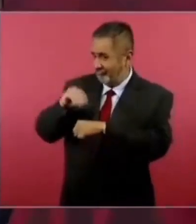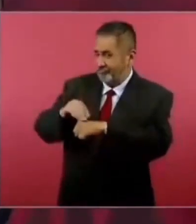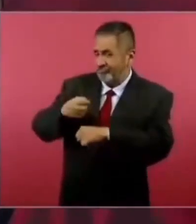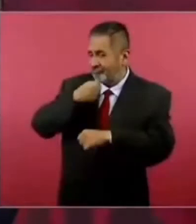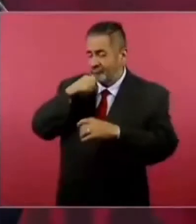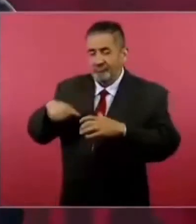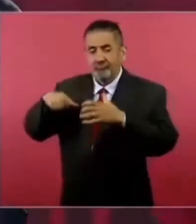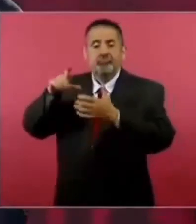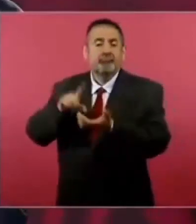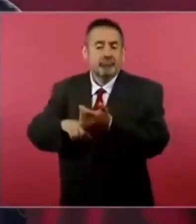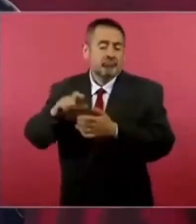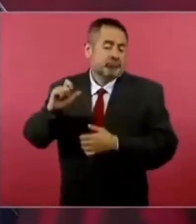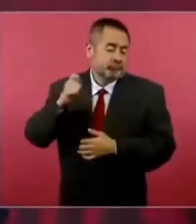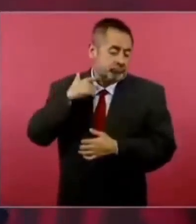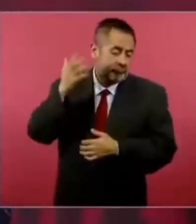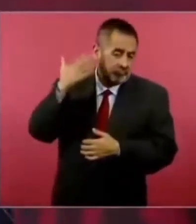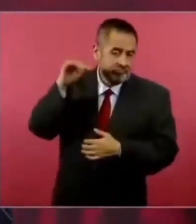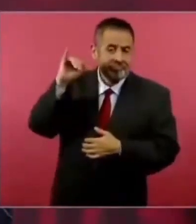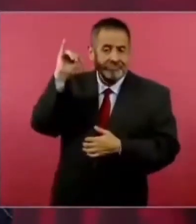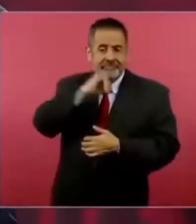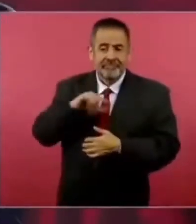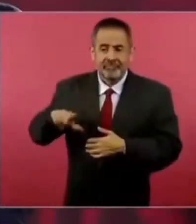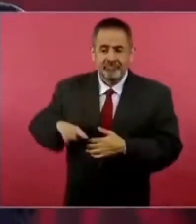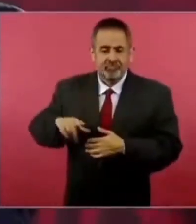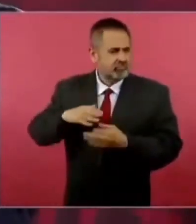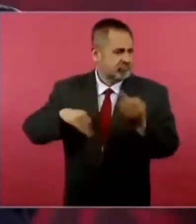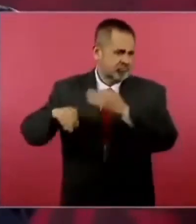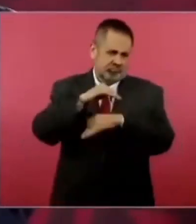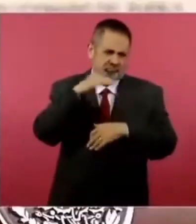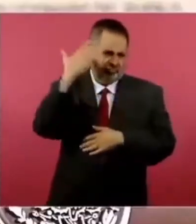cuando fui jefe de gobierno, y es de dominio público,